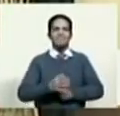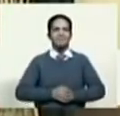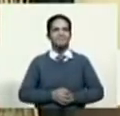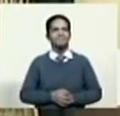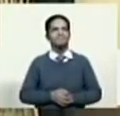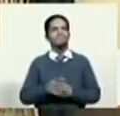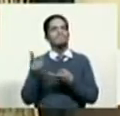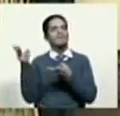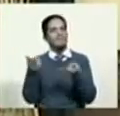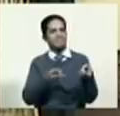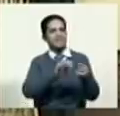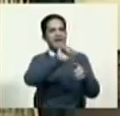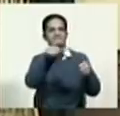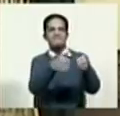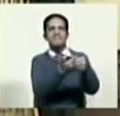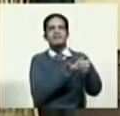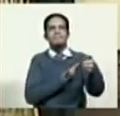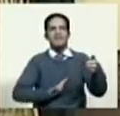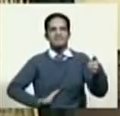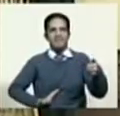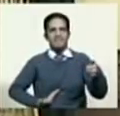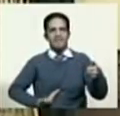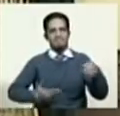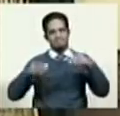Bienvenida, vicepresidenta ejecutiva,